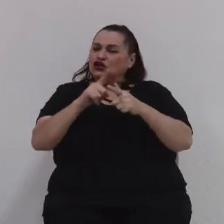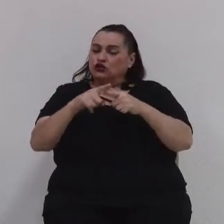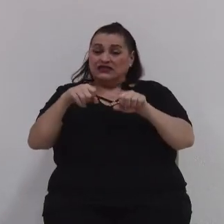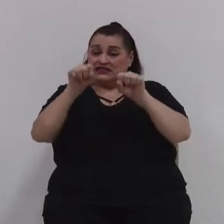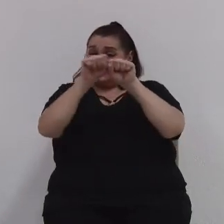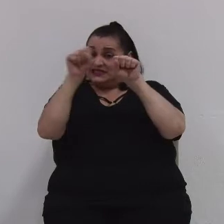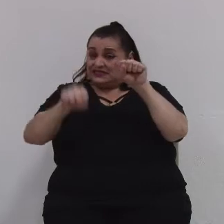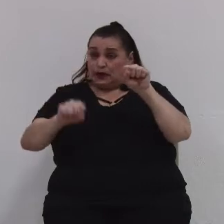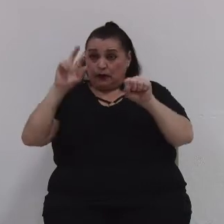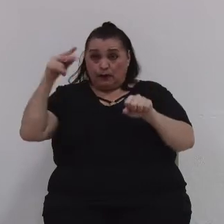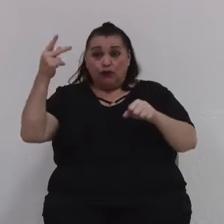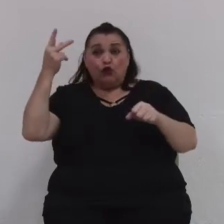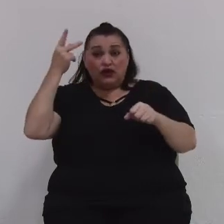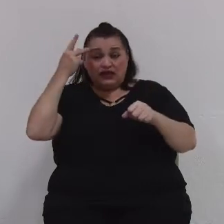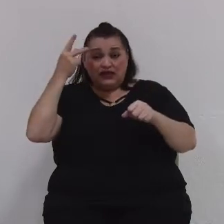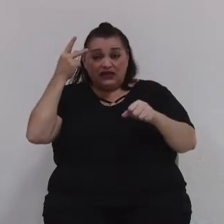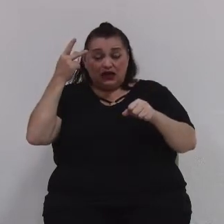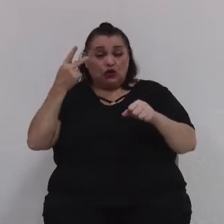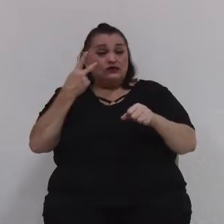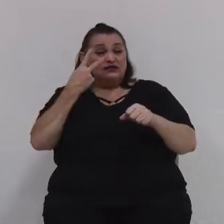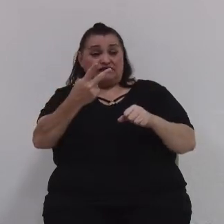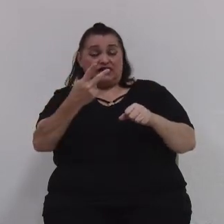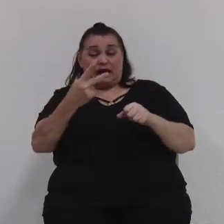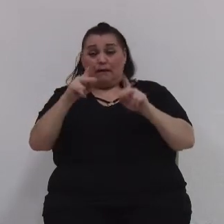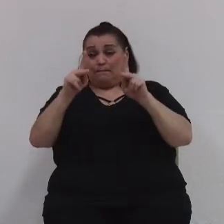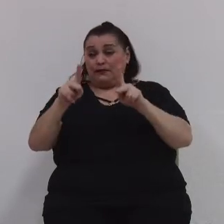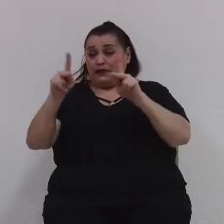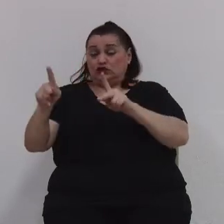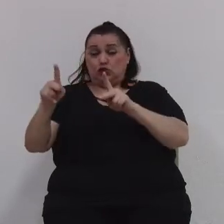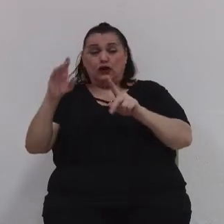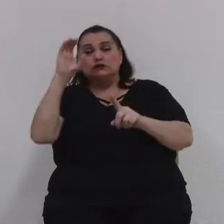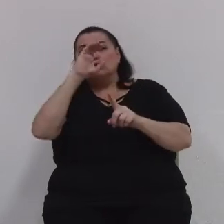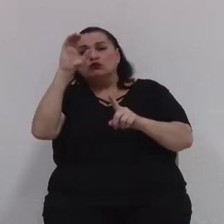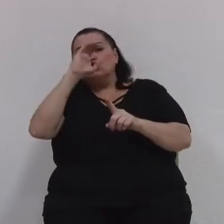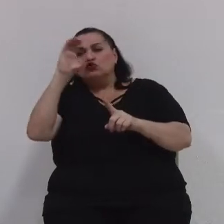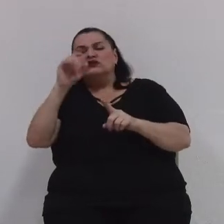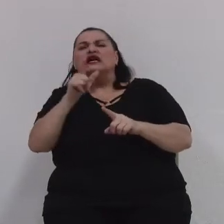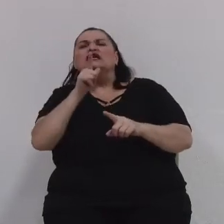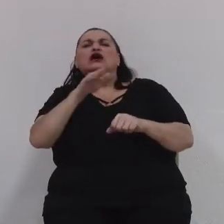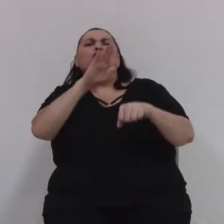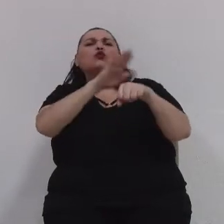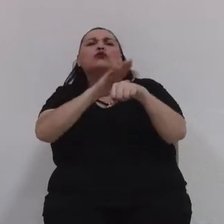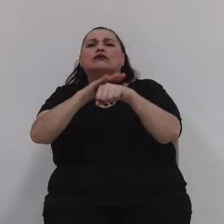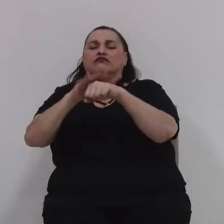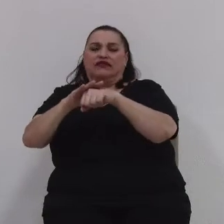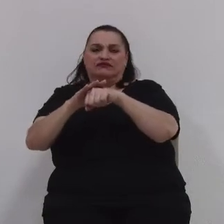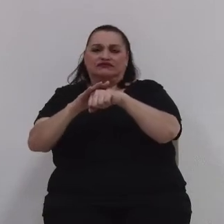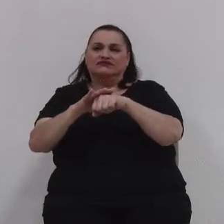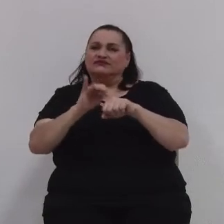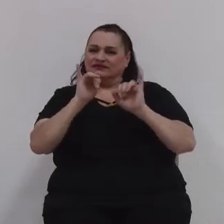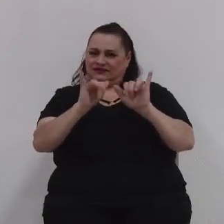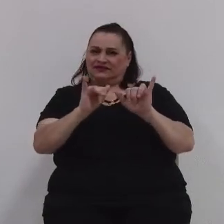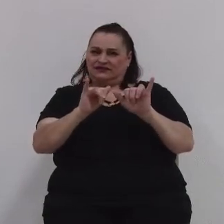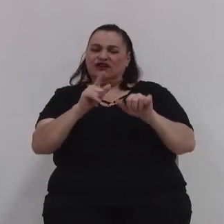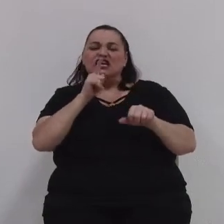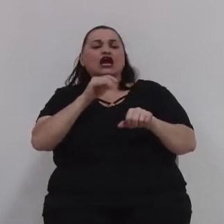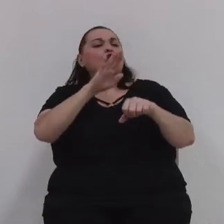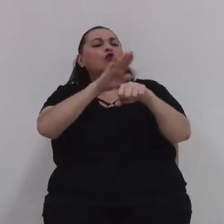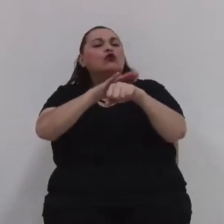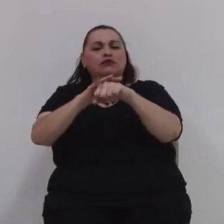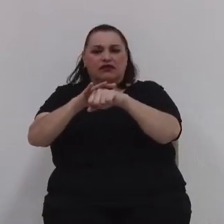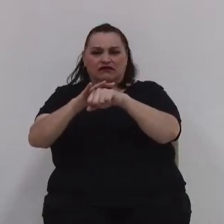sistema político es una situación en la que las personas están buscando a ver quiénes son los culpables de esto. ¿Quiénes son los culpables?